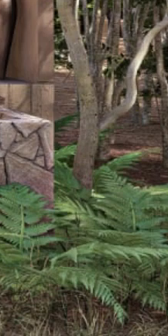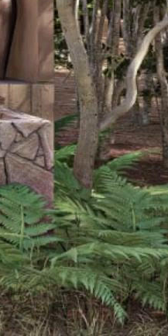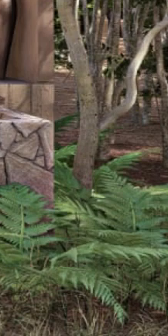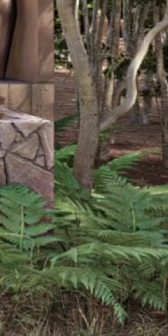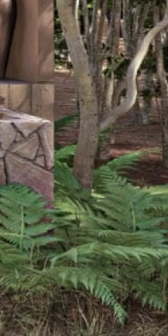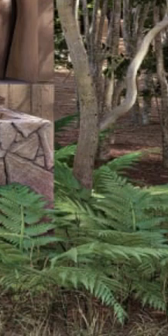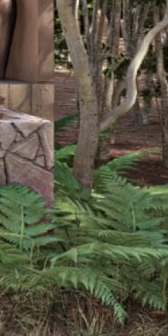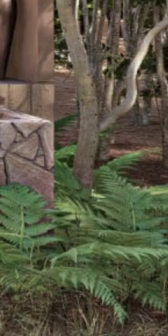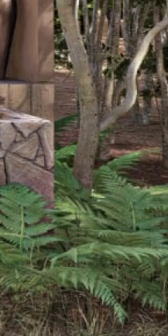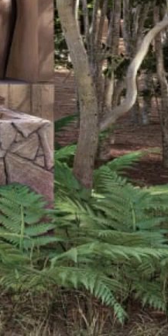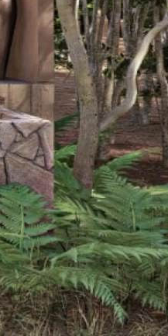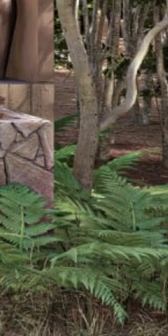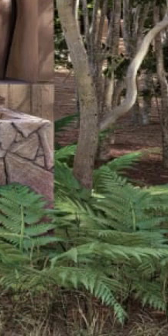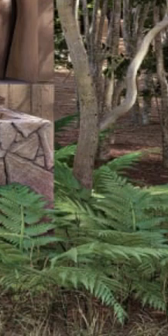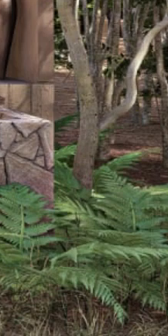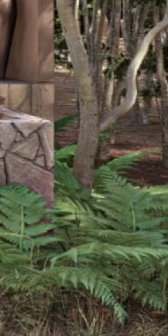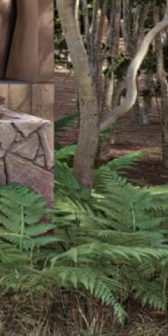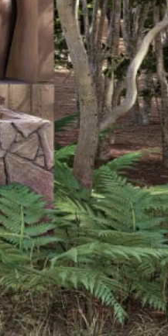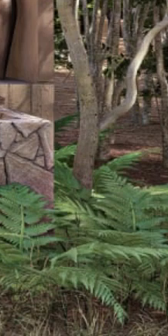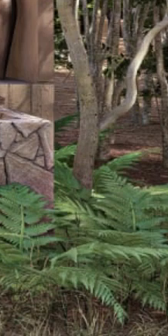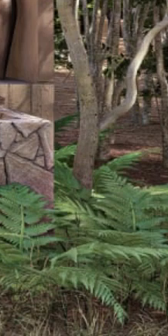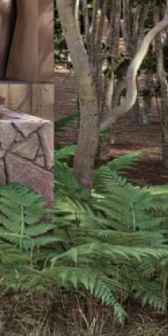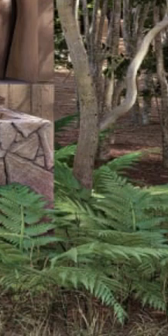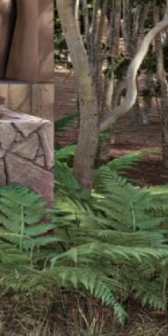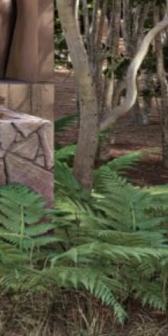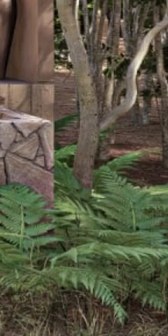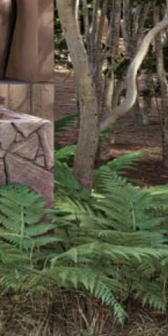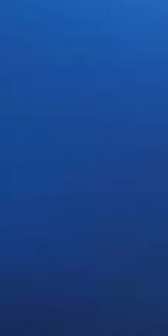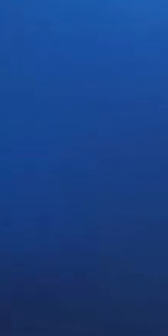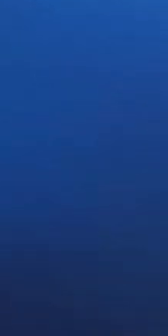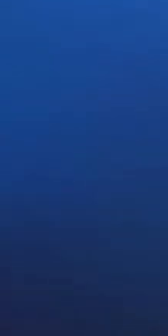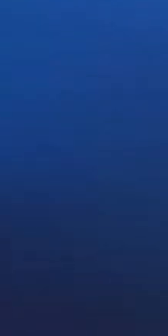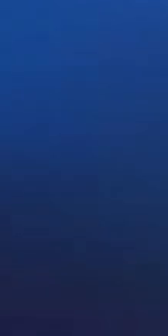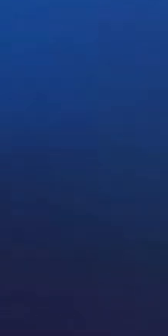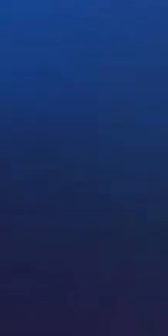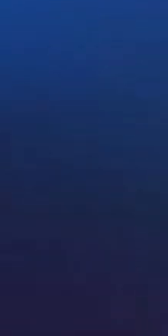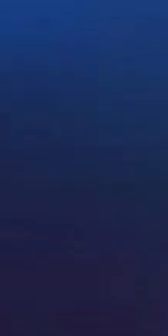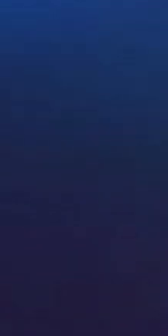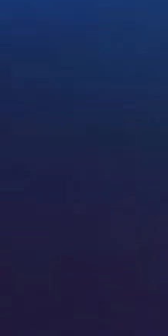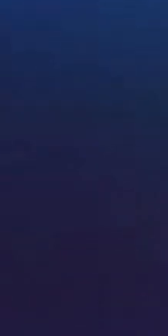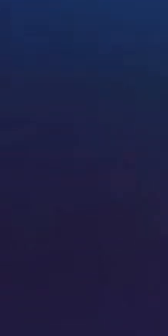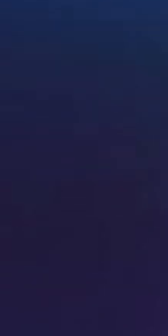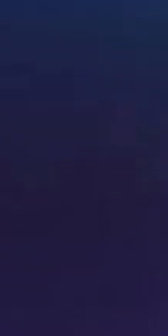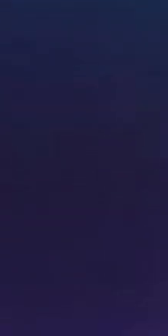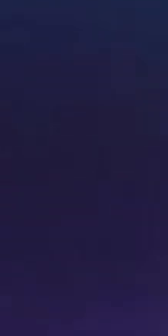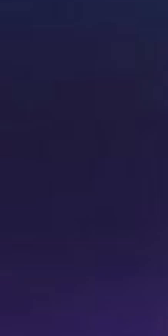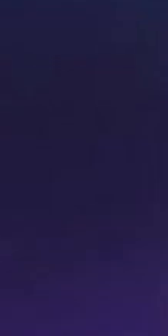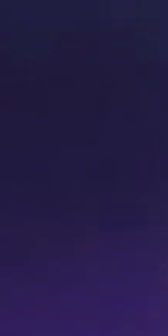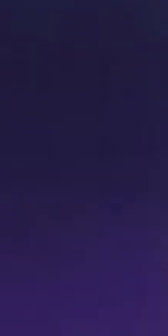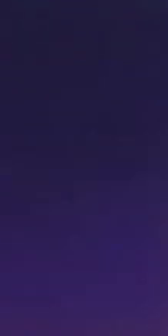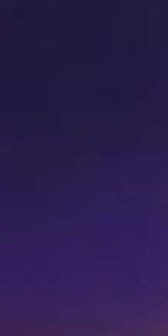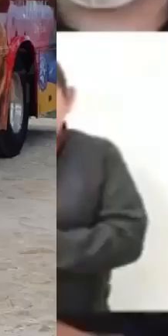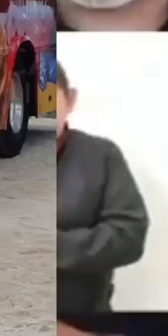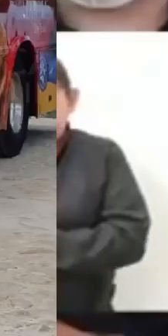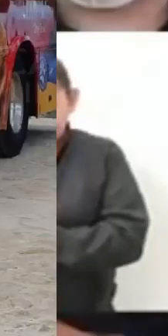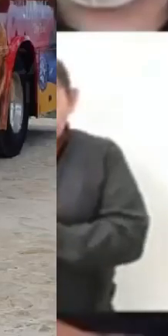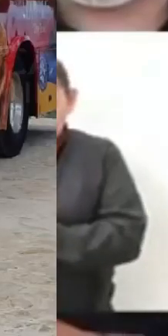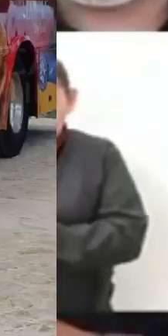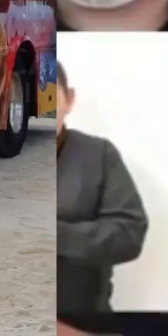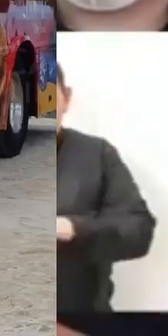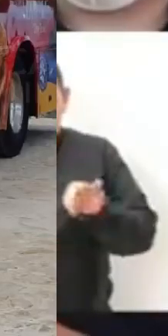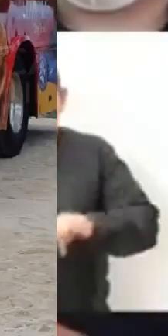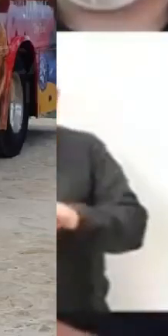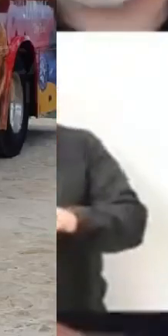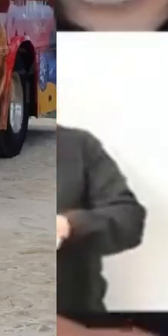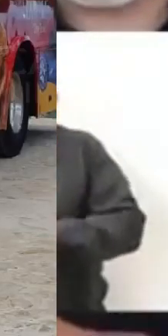pesos, y la creación de 45 empleos directos e indirectos. Número 23. Como último proyecto